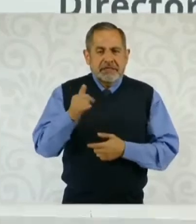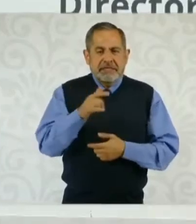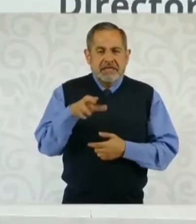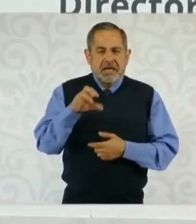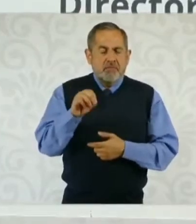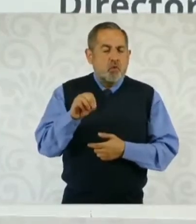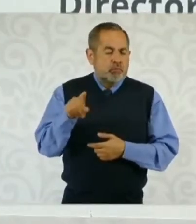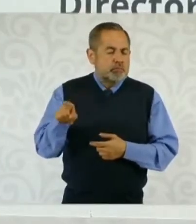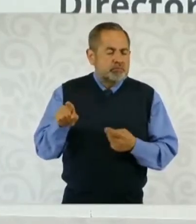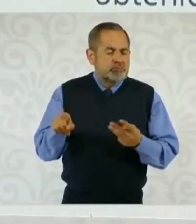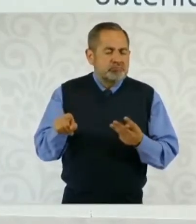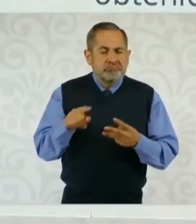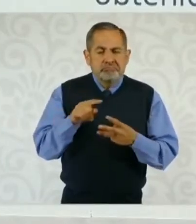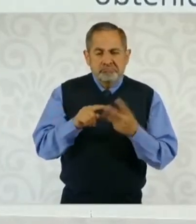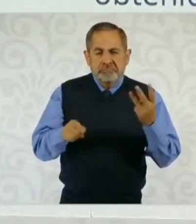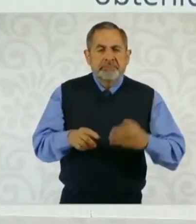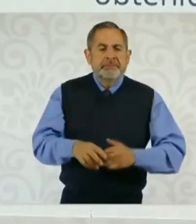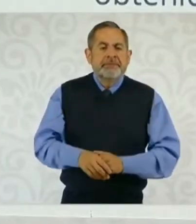Tagle. Adelante.